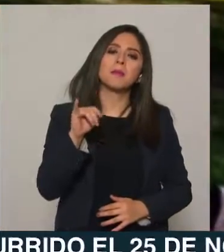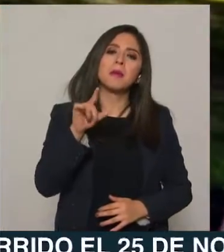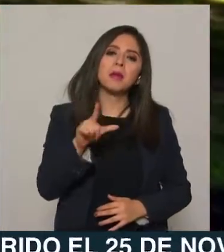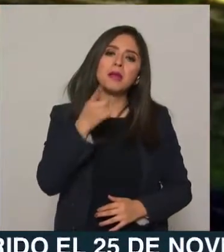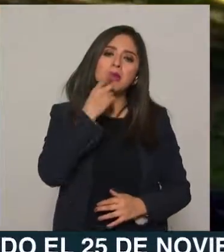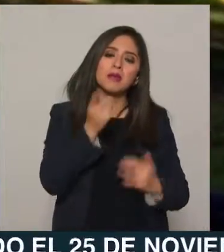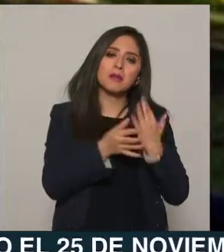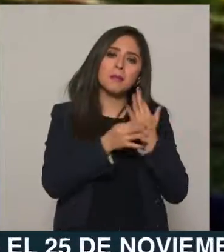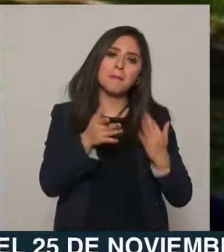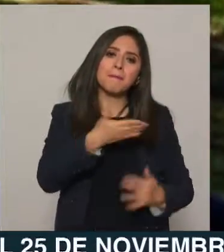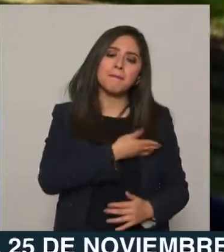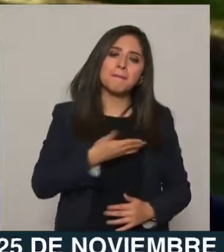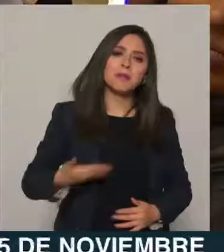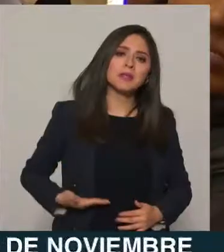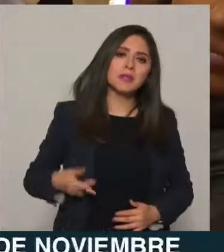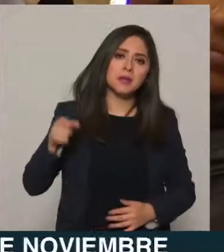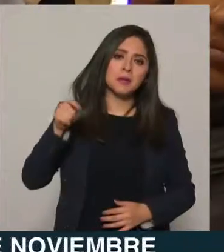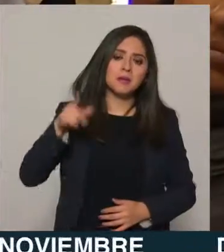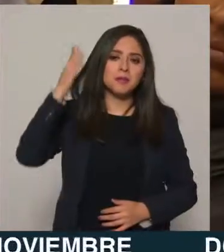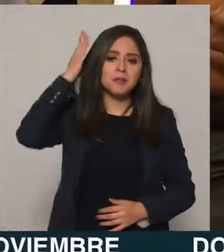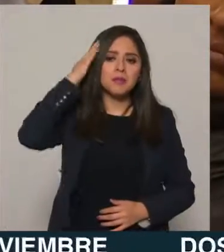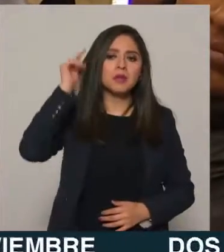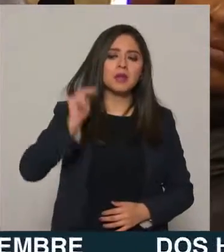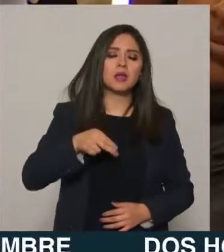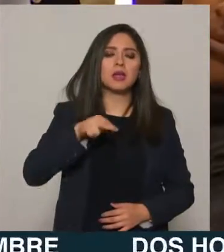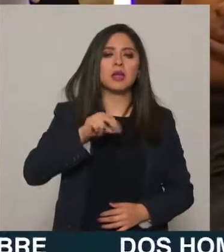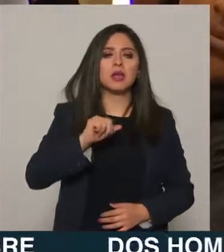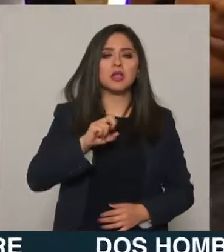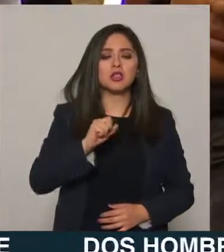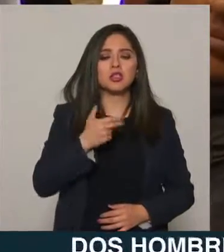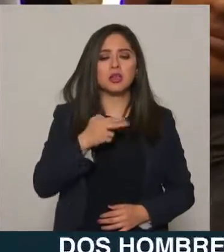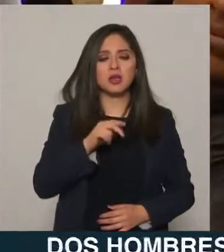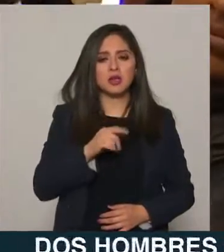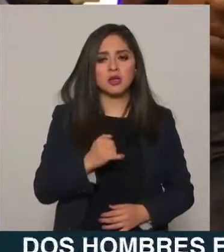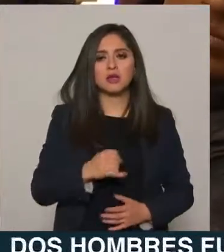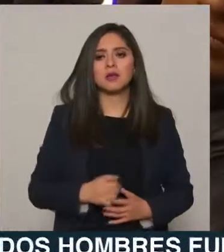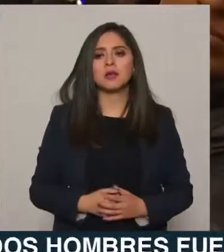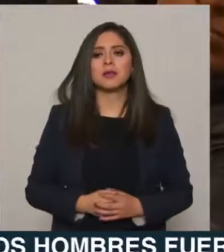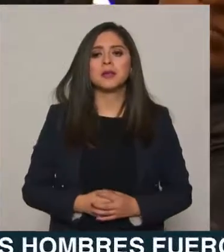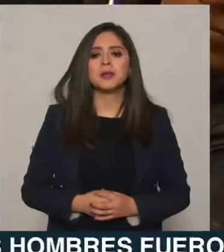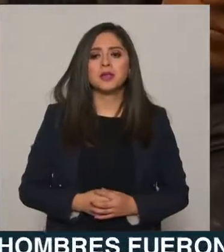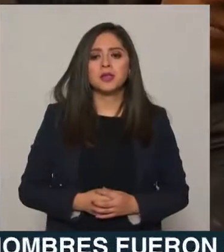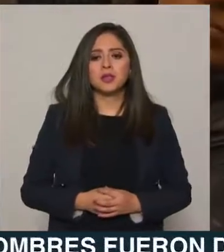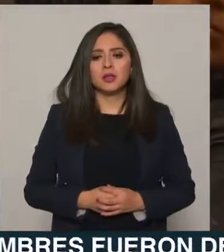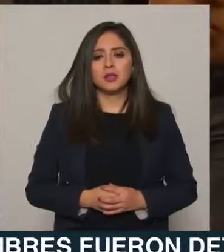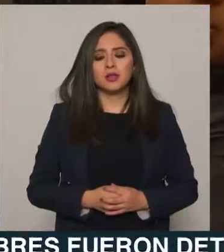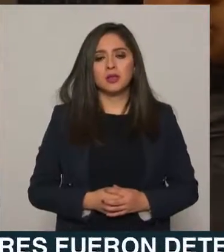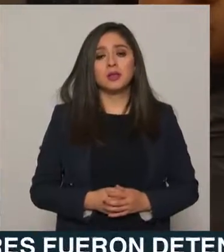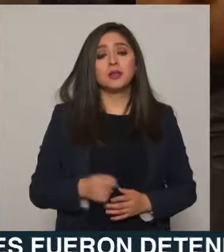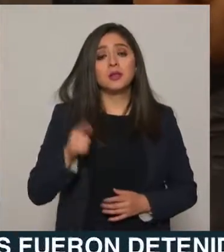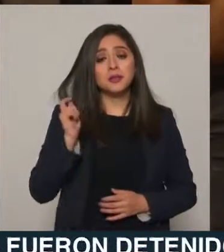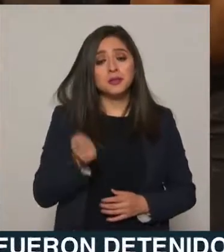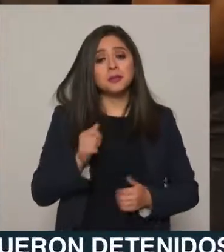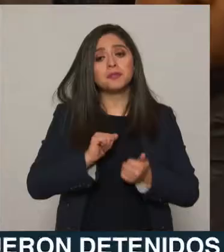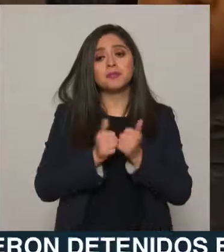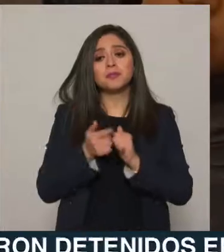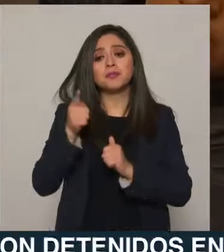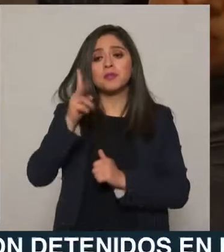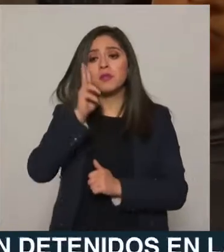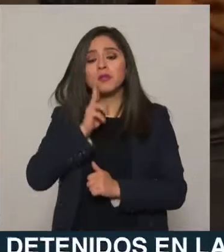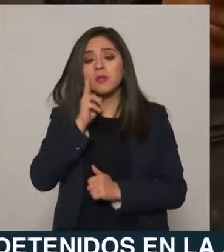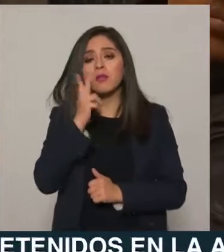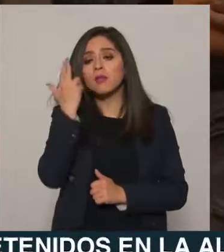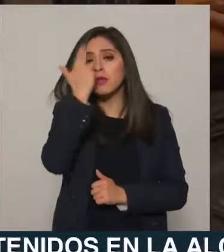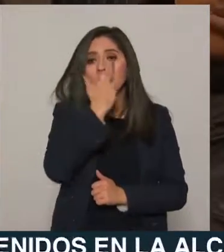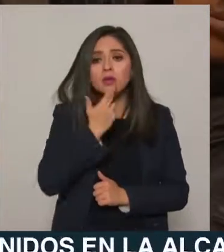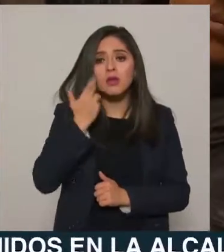lo señaló la presidenta de dicho organismo, Nacheli Ramírez Hernández. El hacer seguimiento a que haya un debido proceso, a que la investigación esté